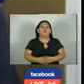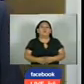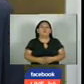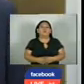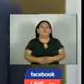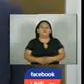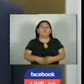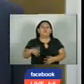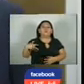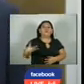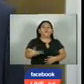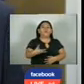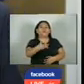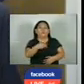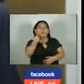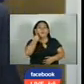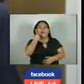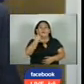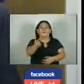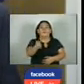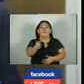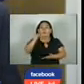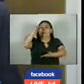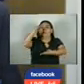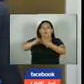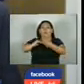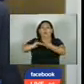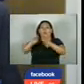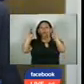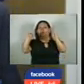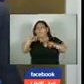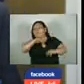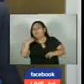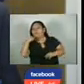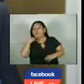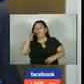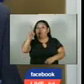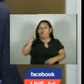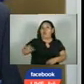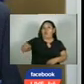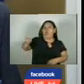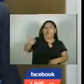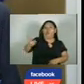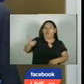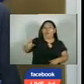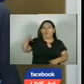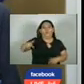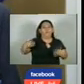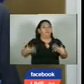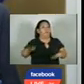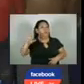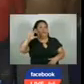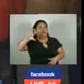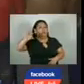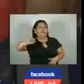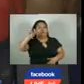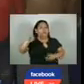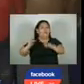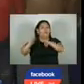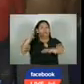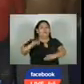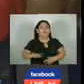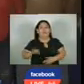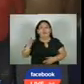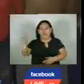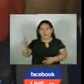Vamos a tener una reducción de la tasa de homicidios con respecto al año pasado superior al 50%. De